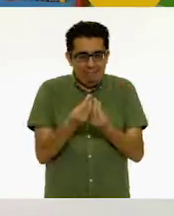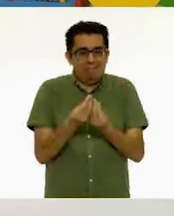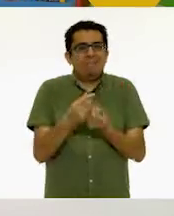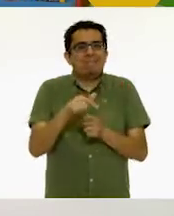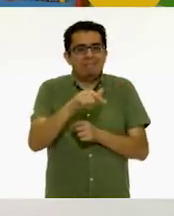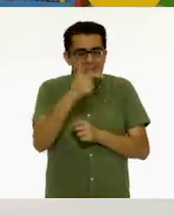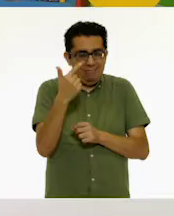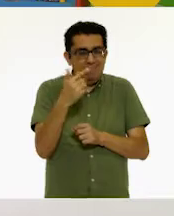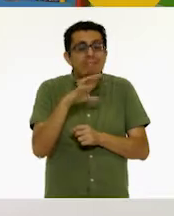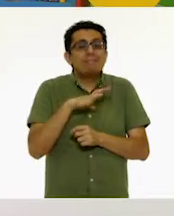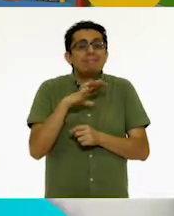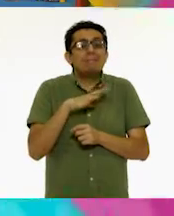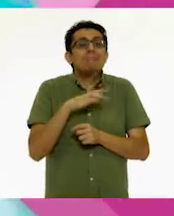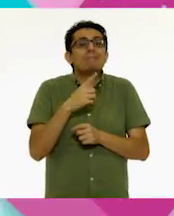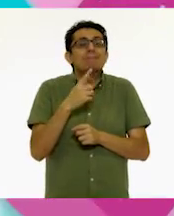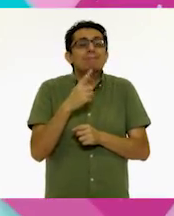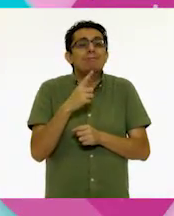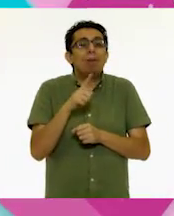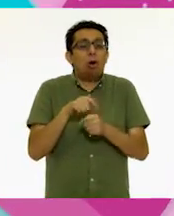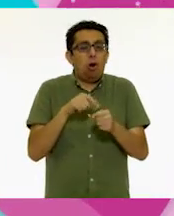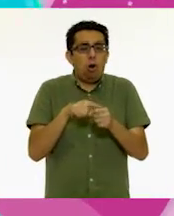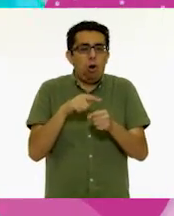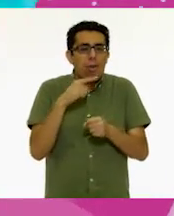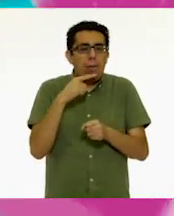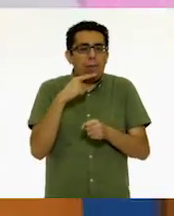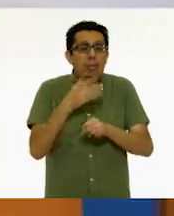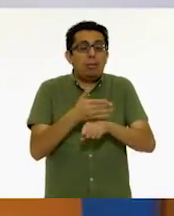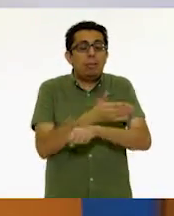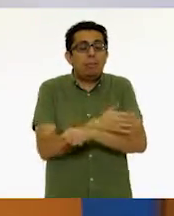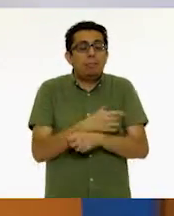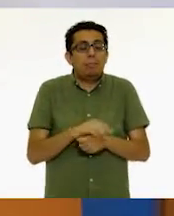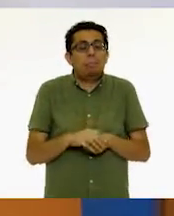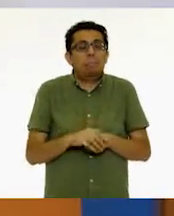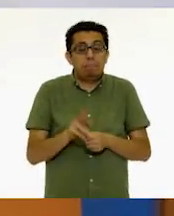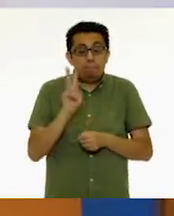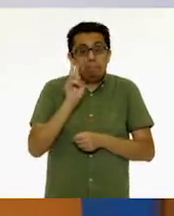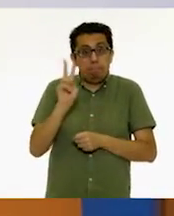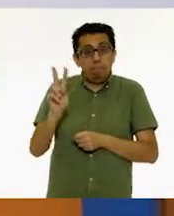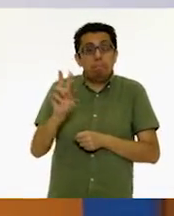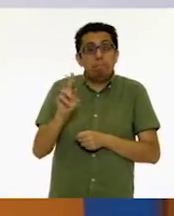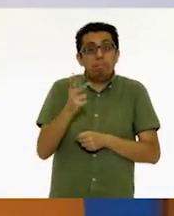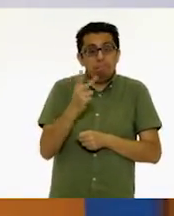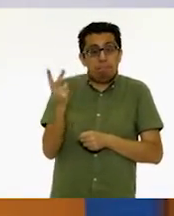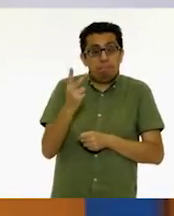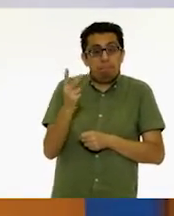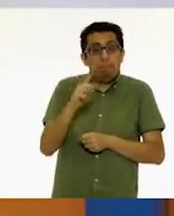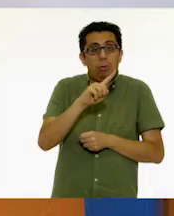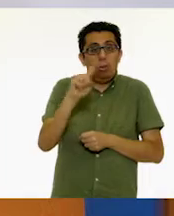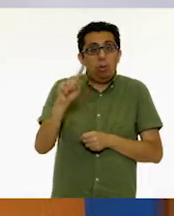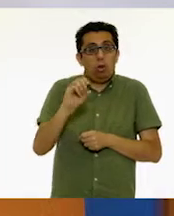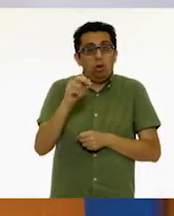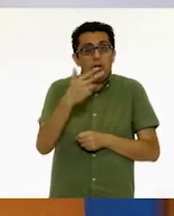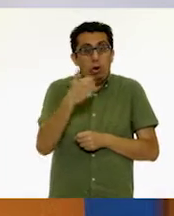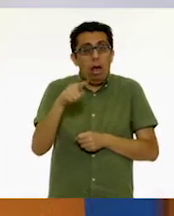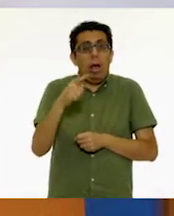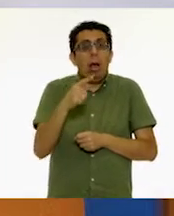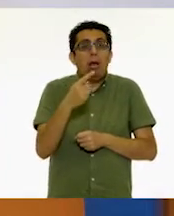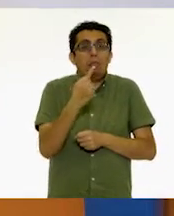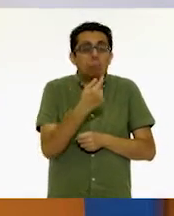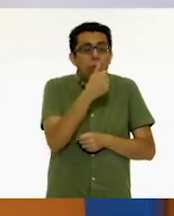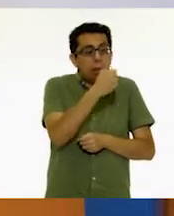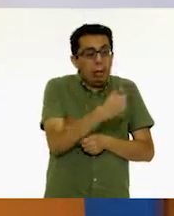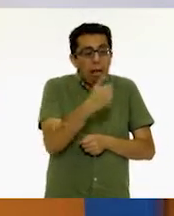Son 12 colores de madera. Si te diste cuenta, Sohar contó uno por uno los objetos de